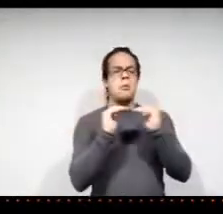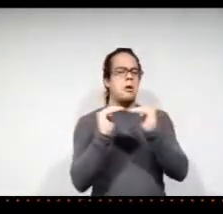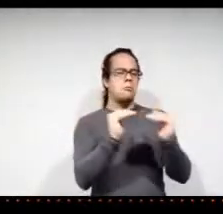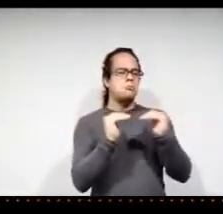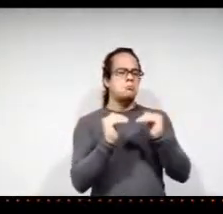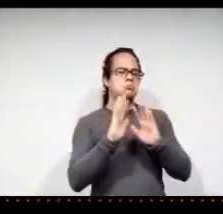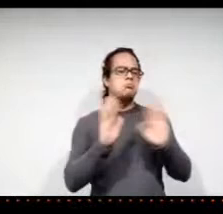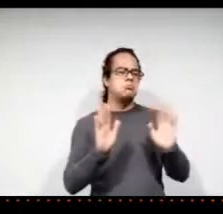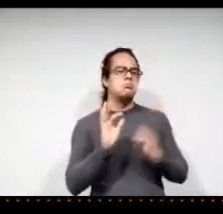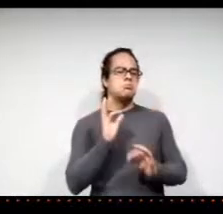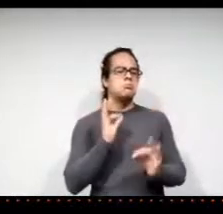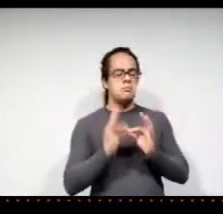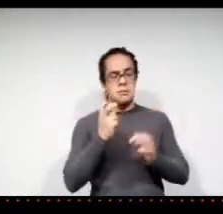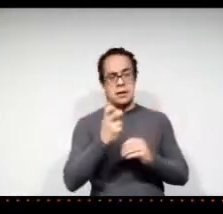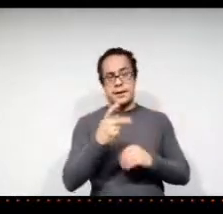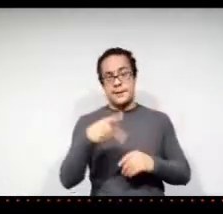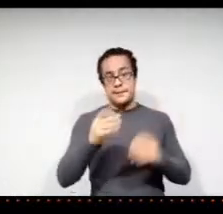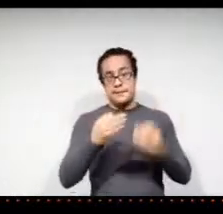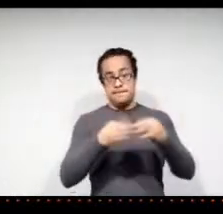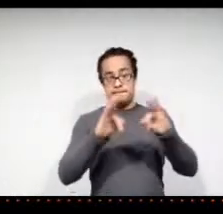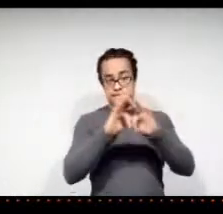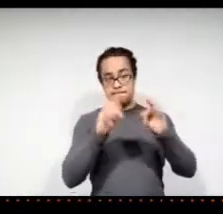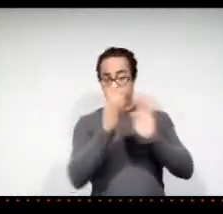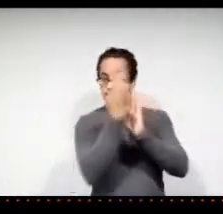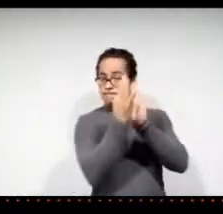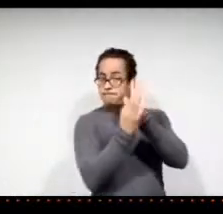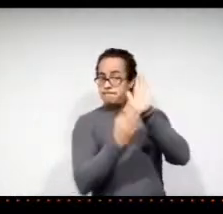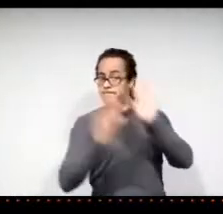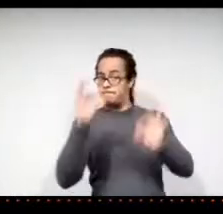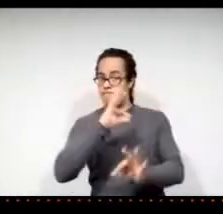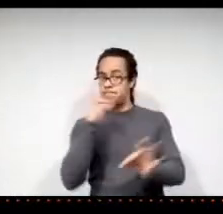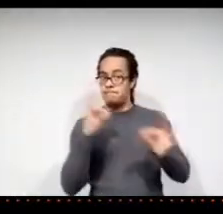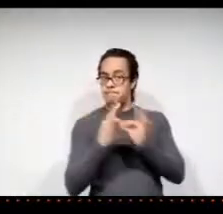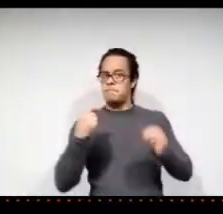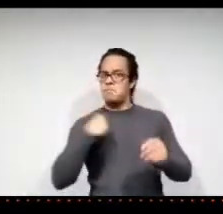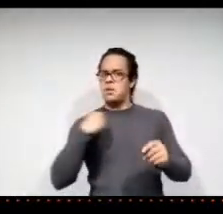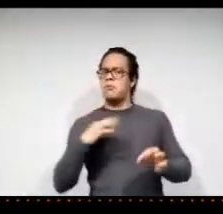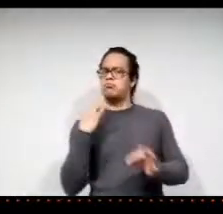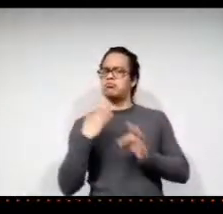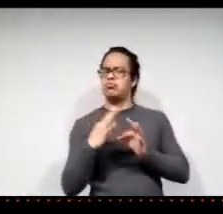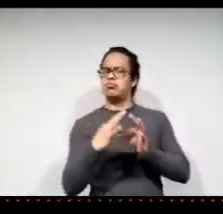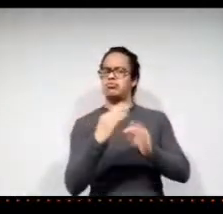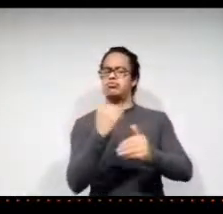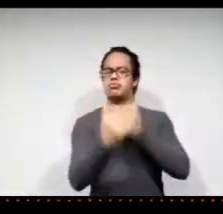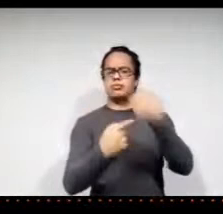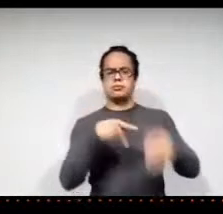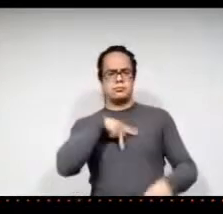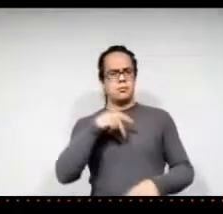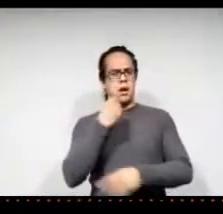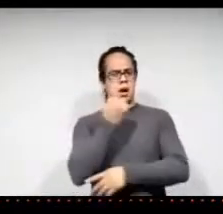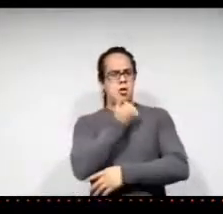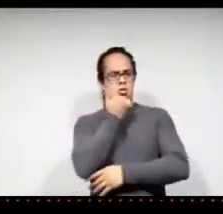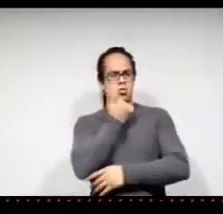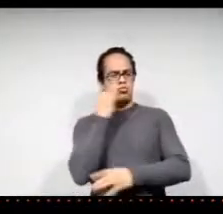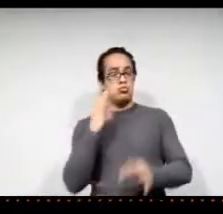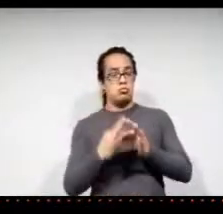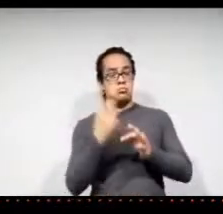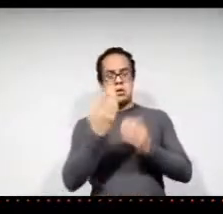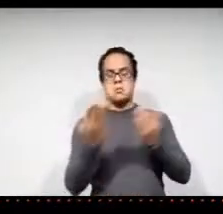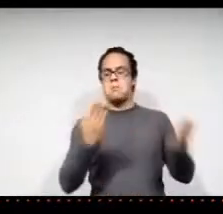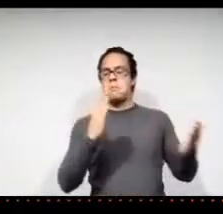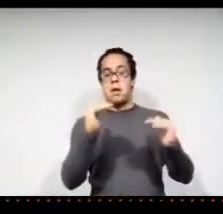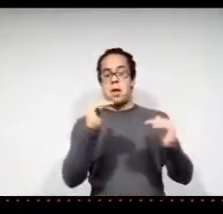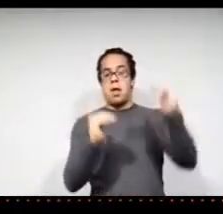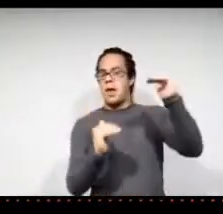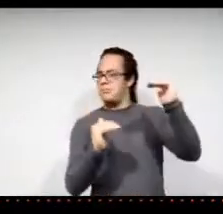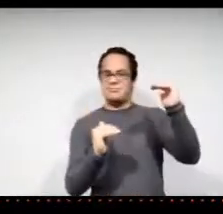con tal de que la hayas tomado con ciertos requisitos de calidad y tú hayas hecho lo que te corresponde como alumno, no va a haber ya esas distinciones. Eso